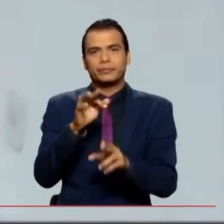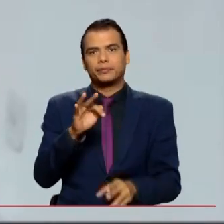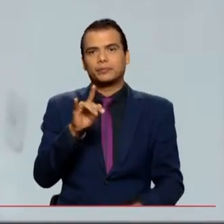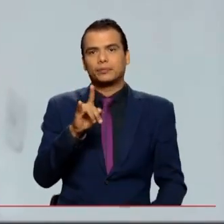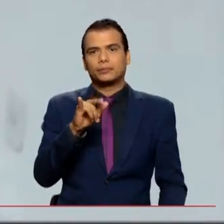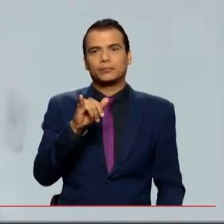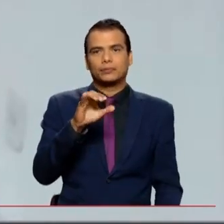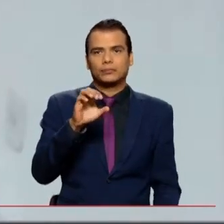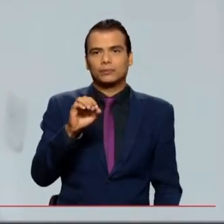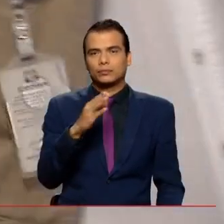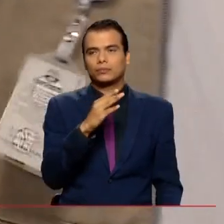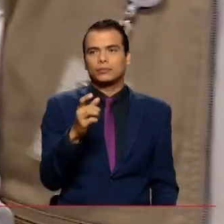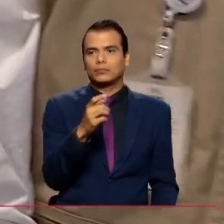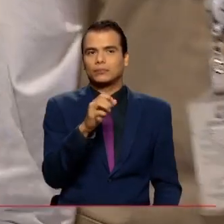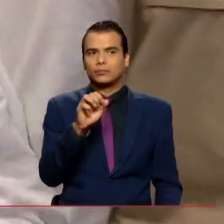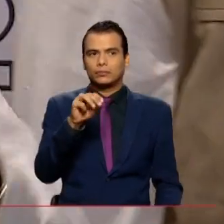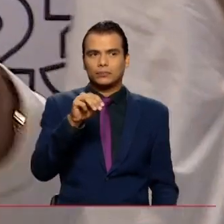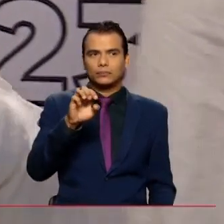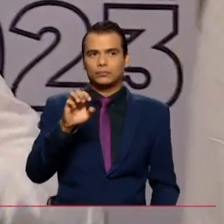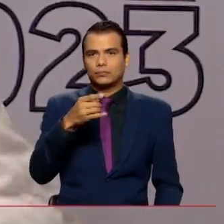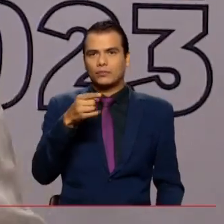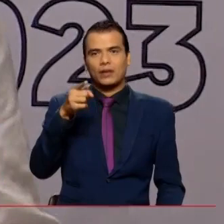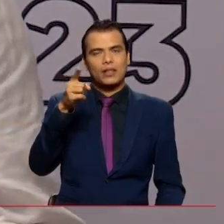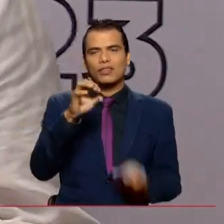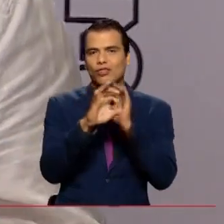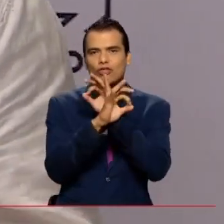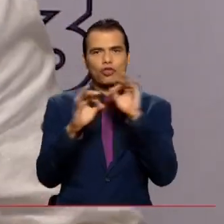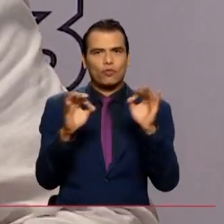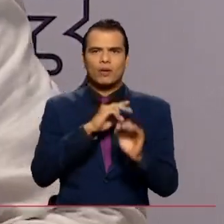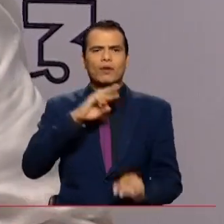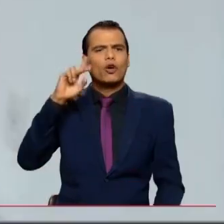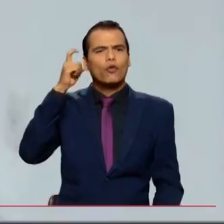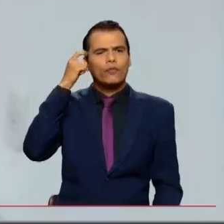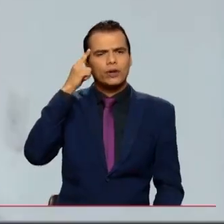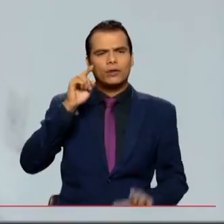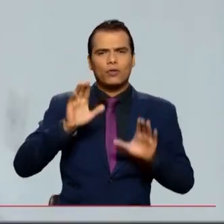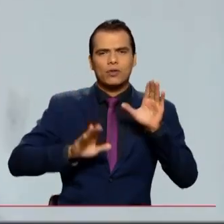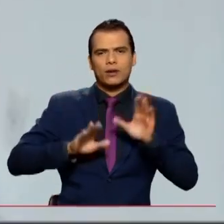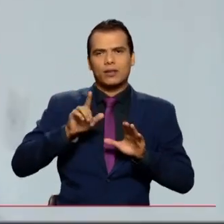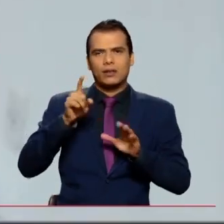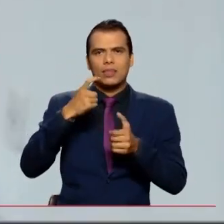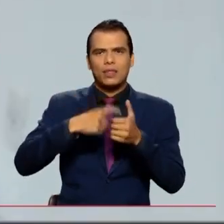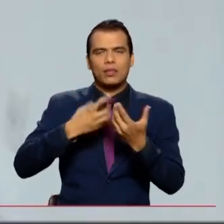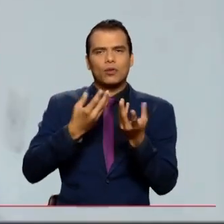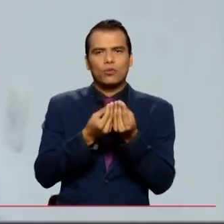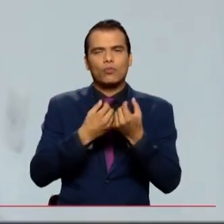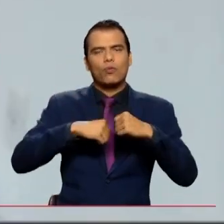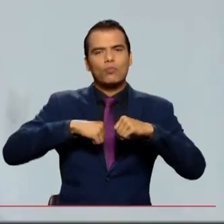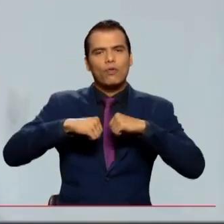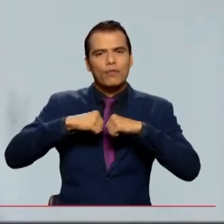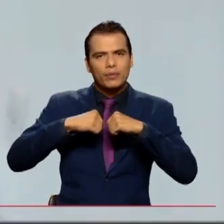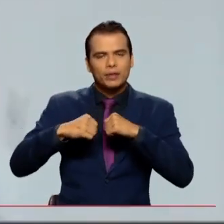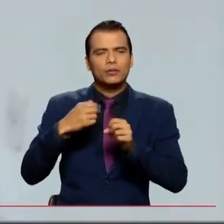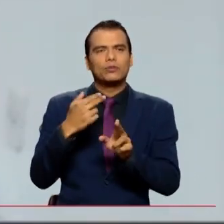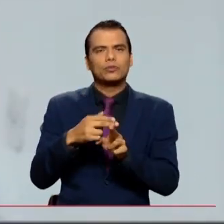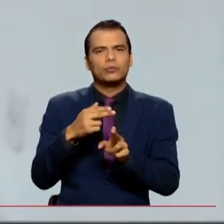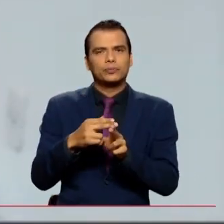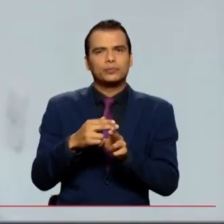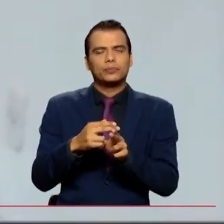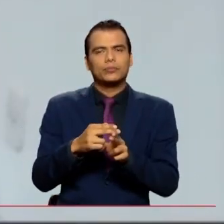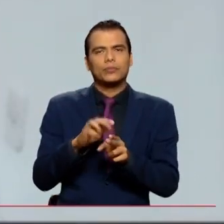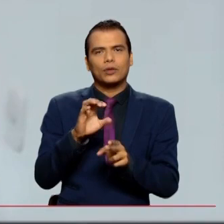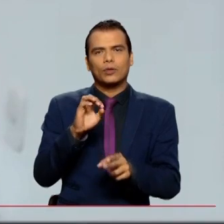ciudadano Tulio Alberto Gómez Giraldo para la gobernación del Valle del Cauca, postulado por la coalición denominada Coalición